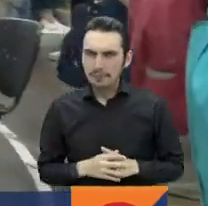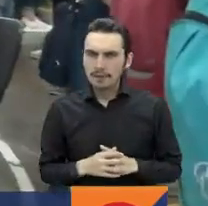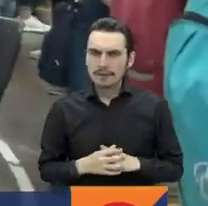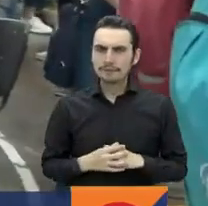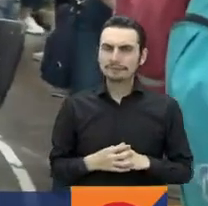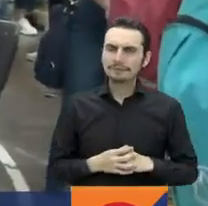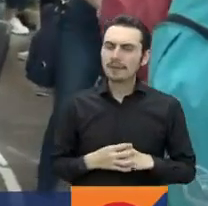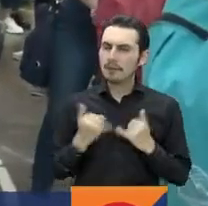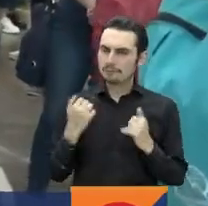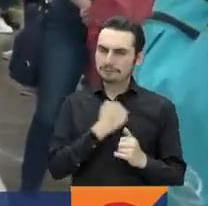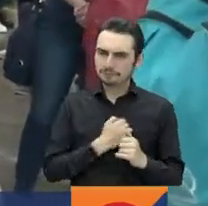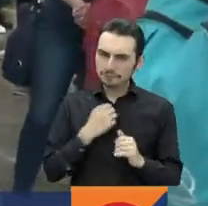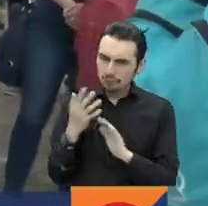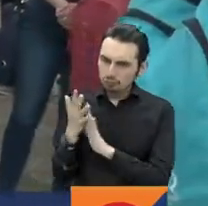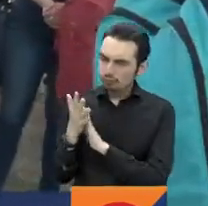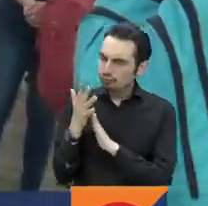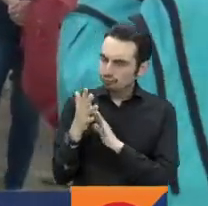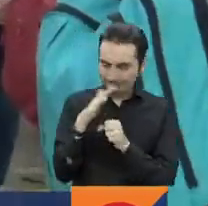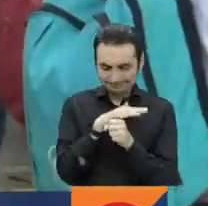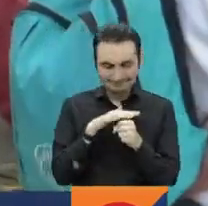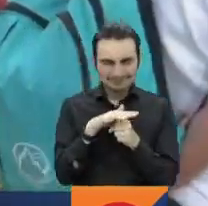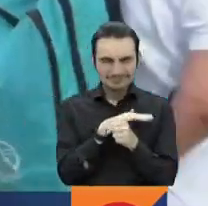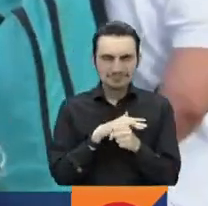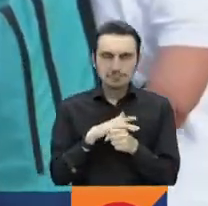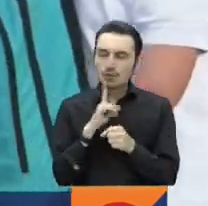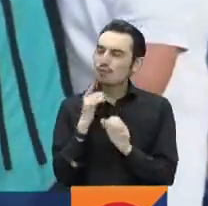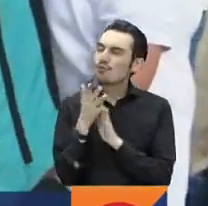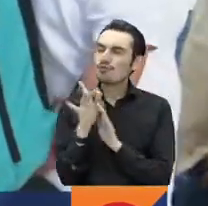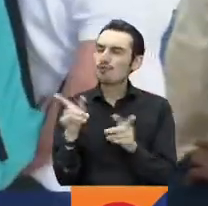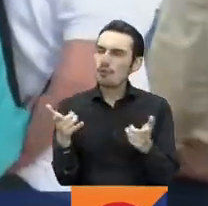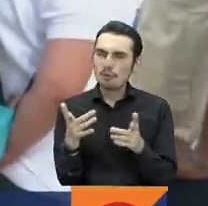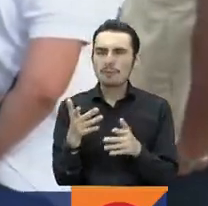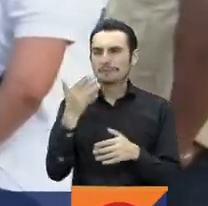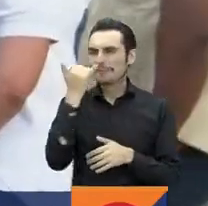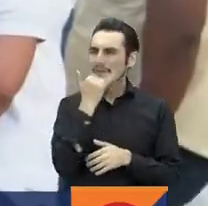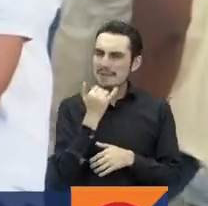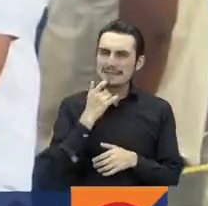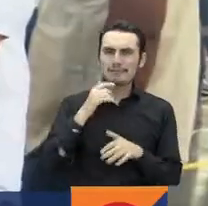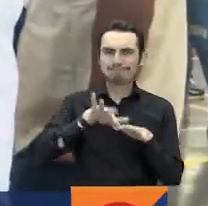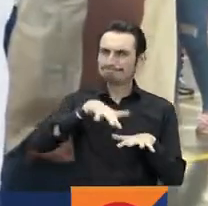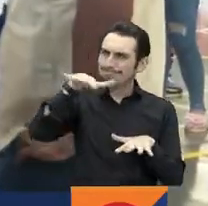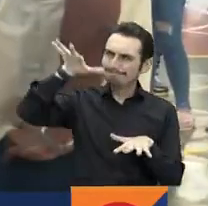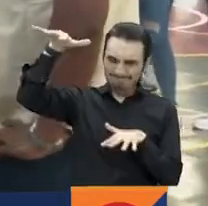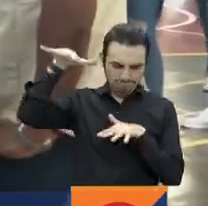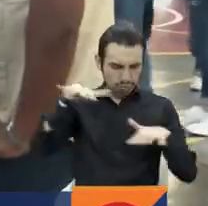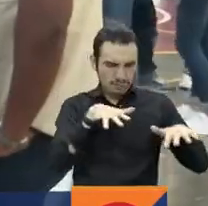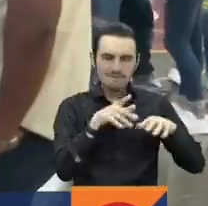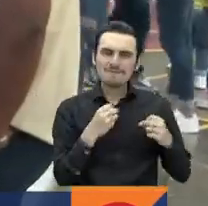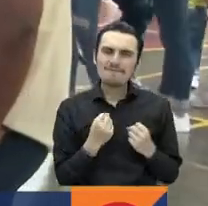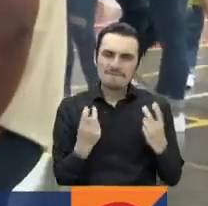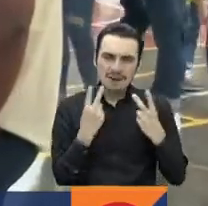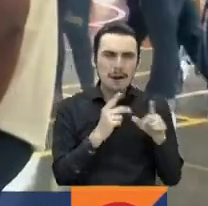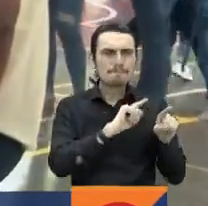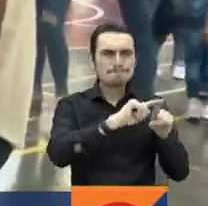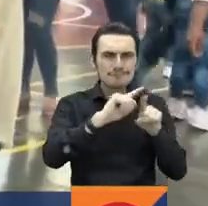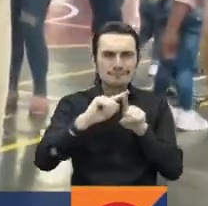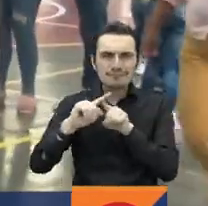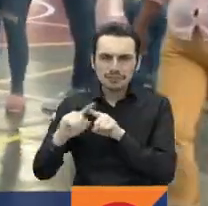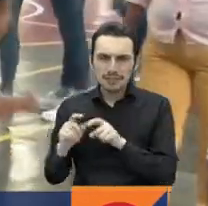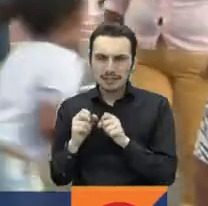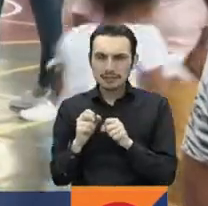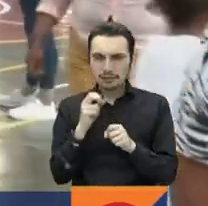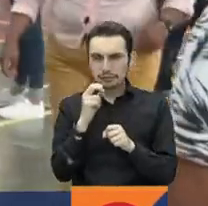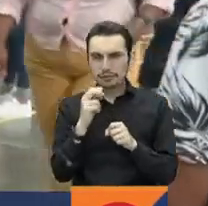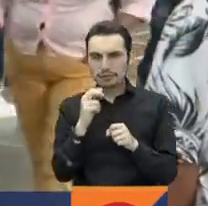está ocurriendo con esta situación, con este deslizamiento que se presentó, que puso en riesgo la vida de tantos niños y que perdió